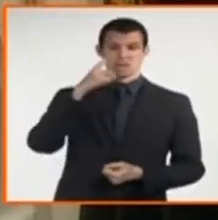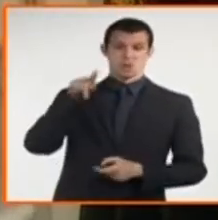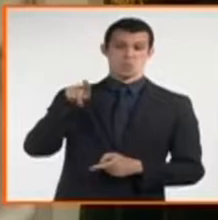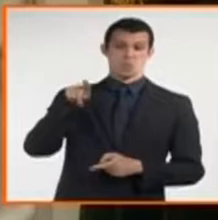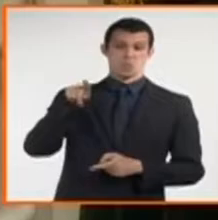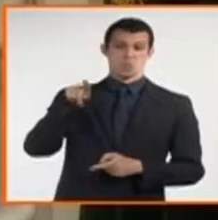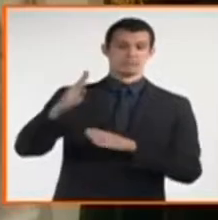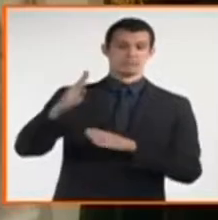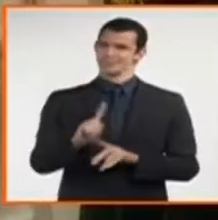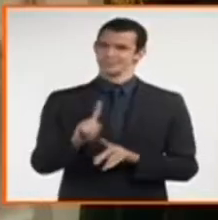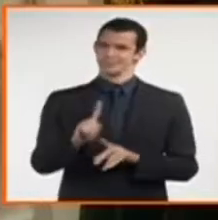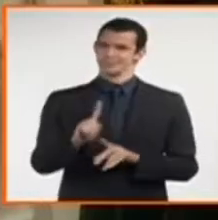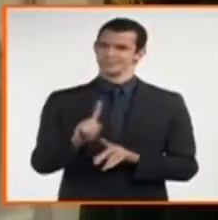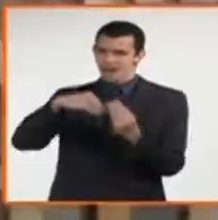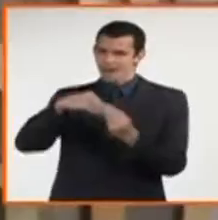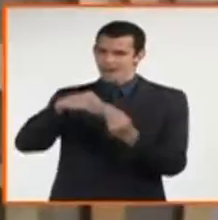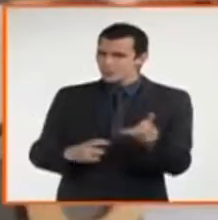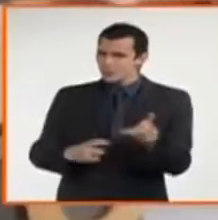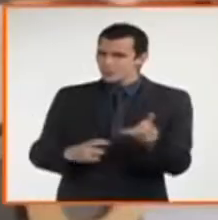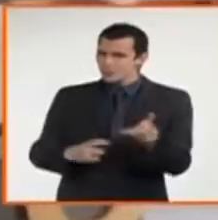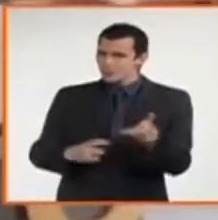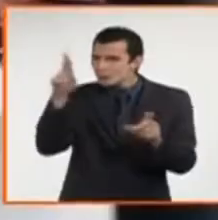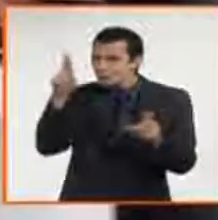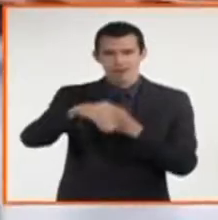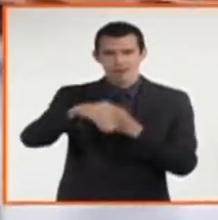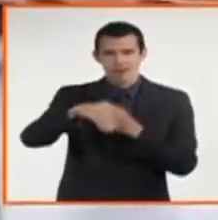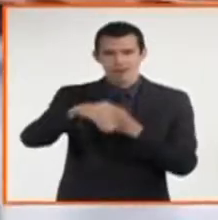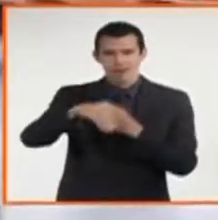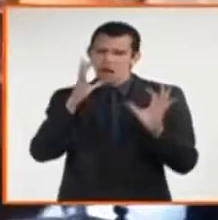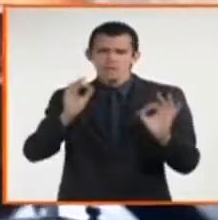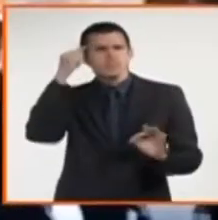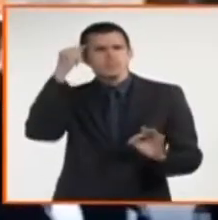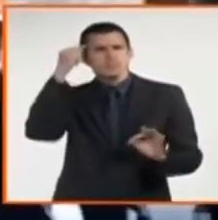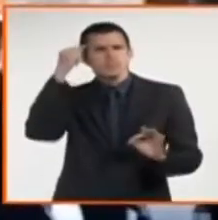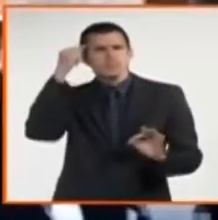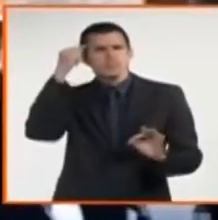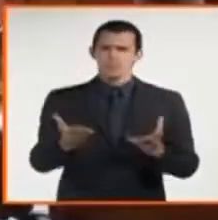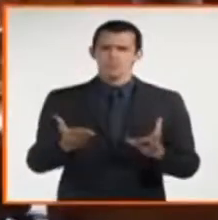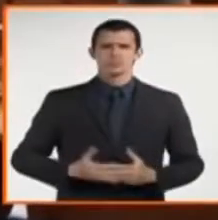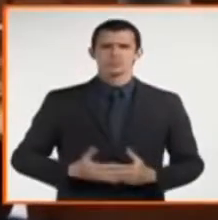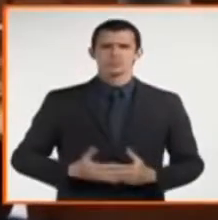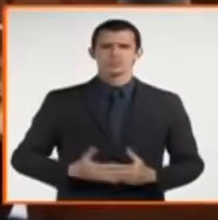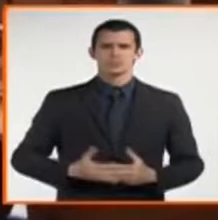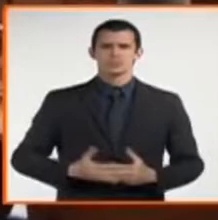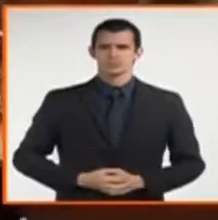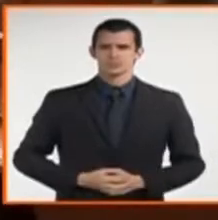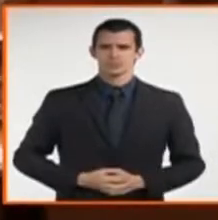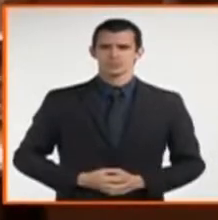pensamiento de Fidel, el pensamiento anticolonial del comandante jefe.